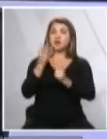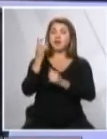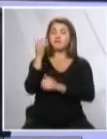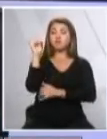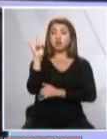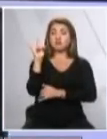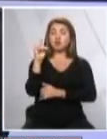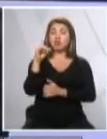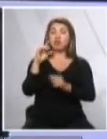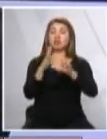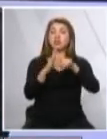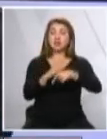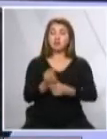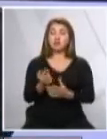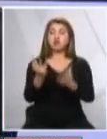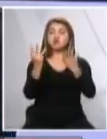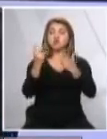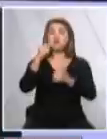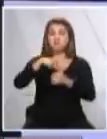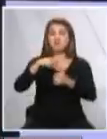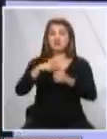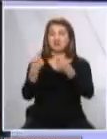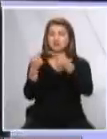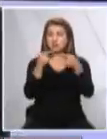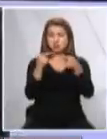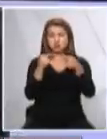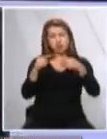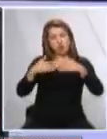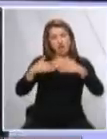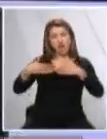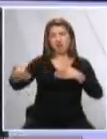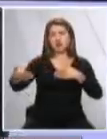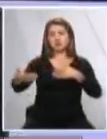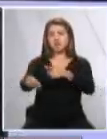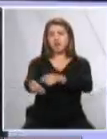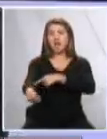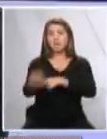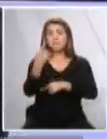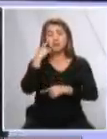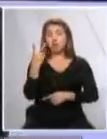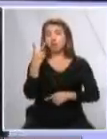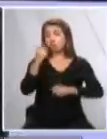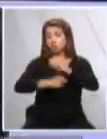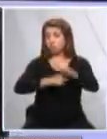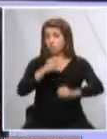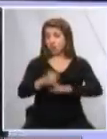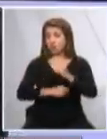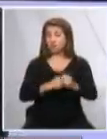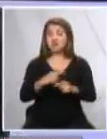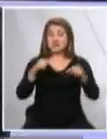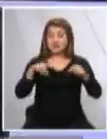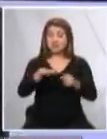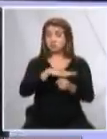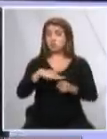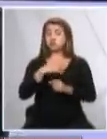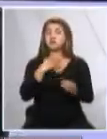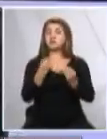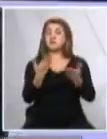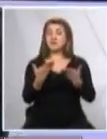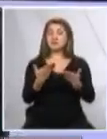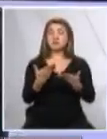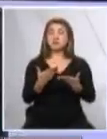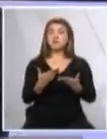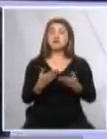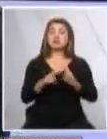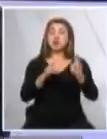Bolivia se demoró 9 meses, o sea, es una discusión larga, ¿ya? Pero en 2 años, porque si no, en estas condiciones lo que nos va a pasar es